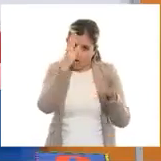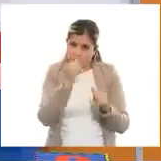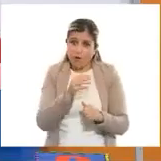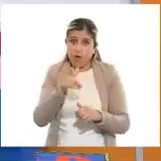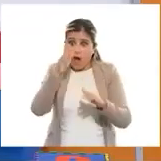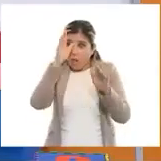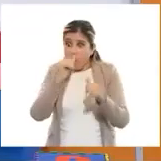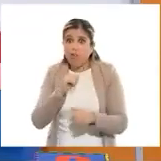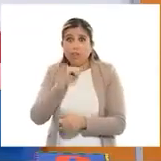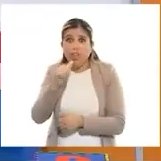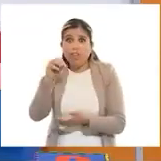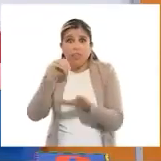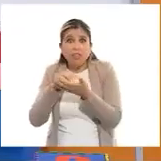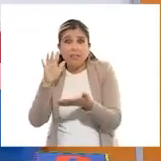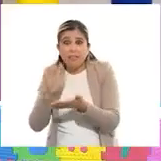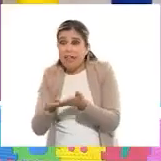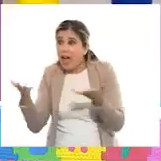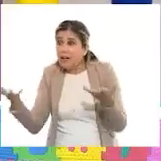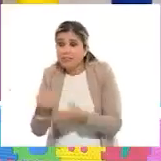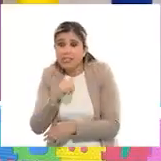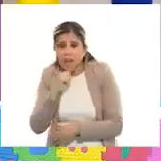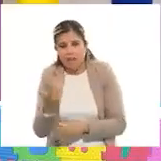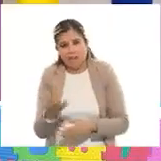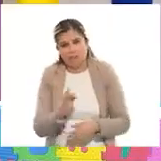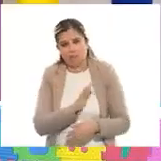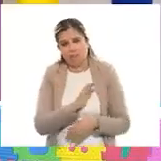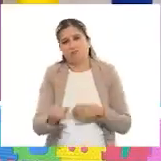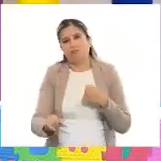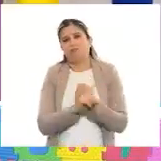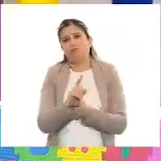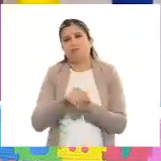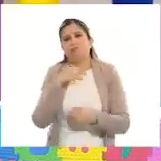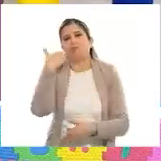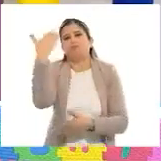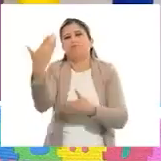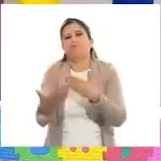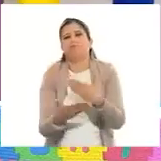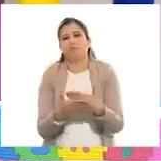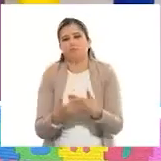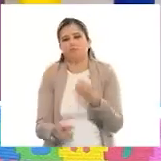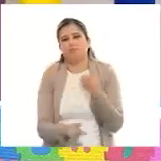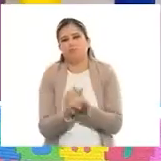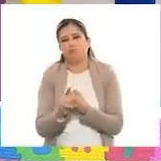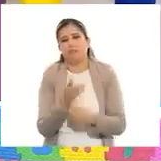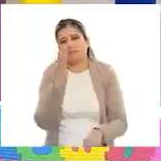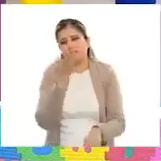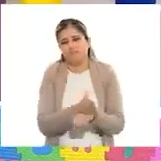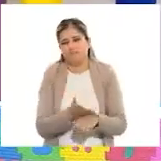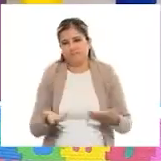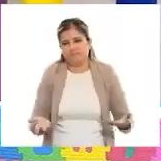que trae consecuencias. ¿Cuál puede ser la consecuencia de Tadeo? ¿O para Tadeo?